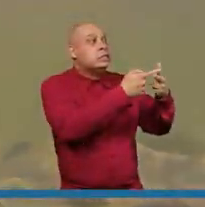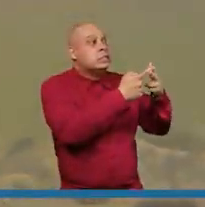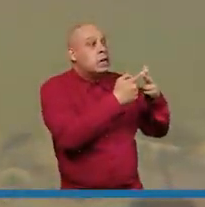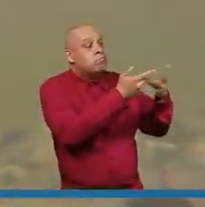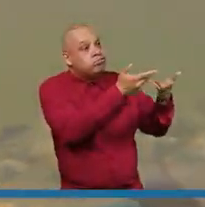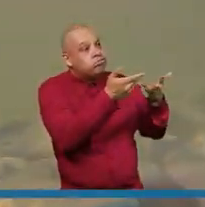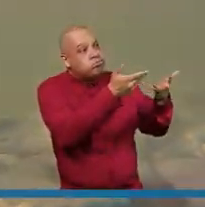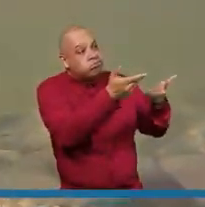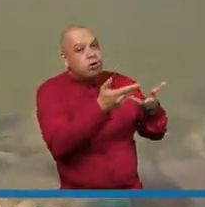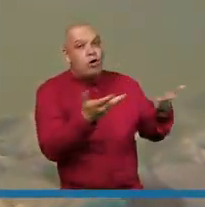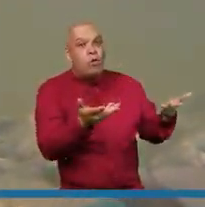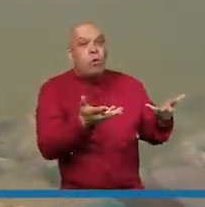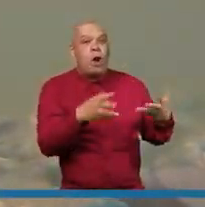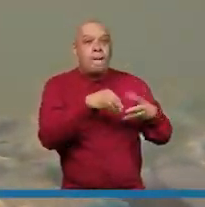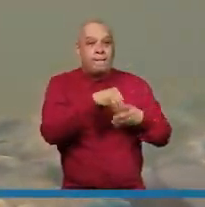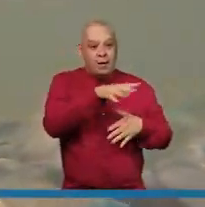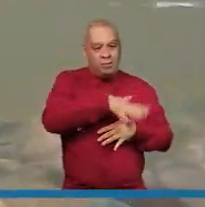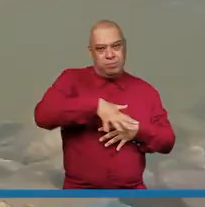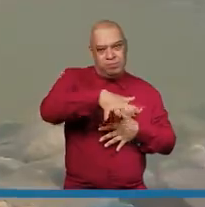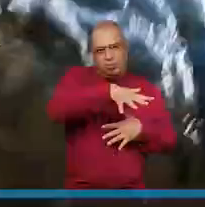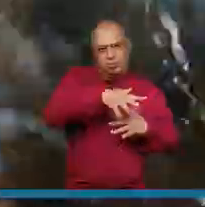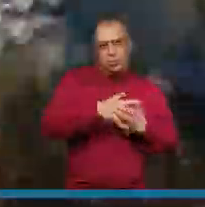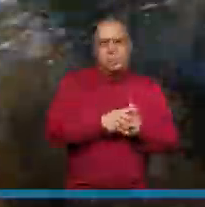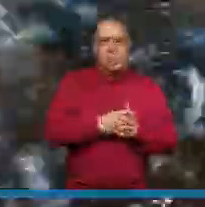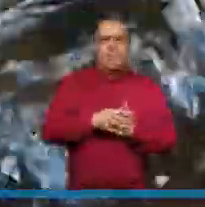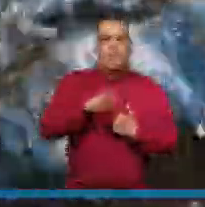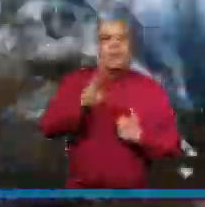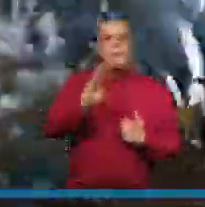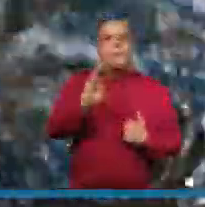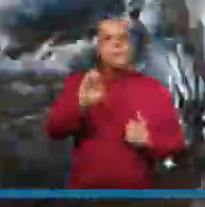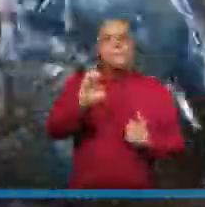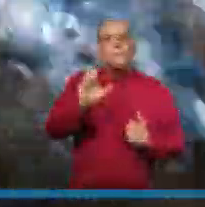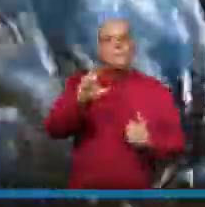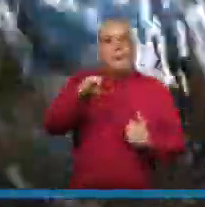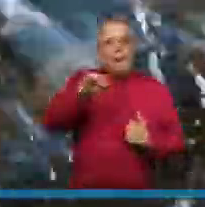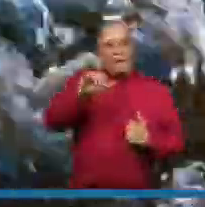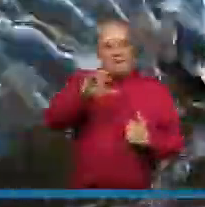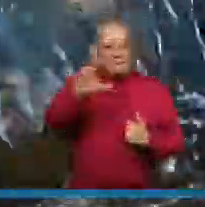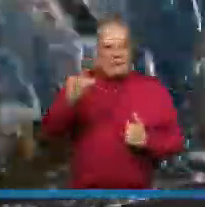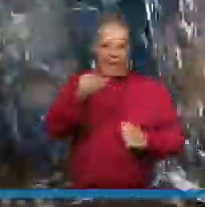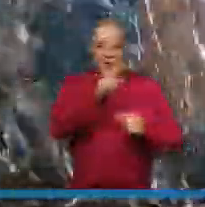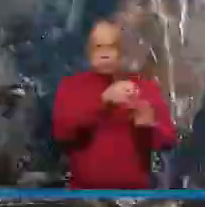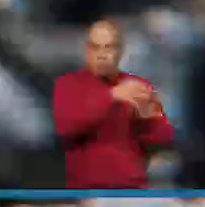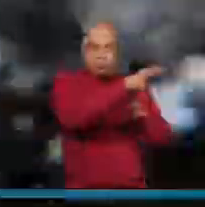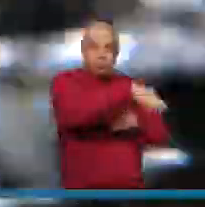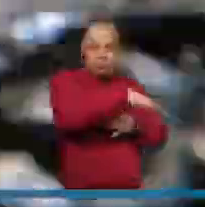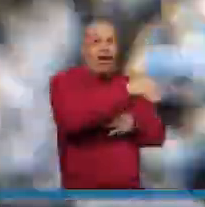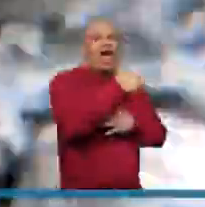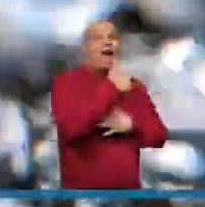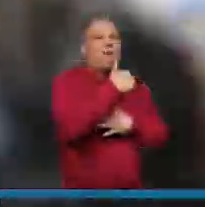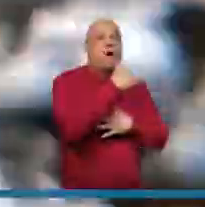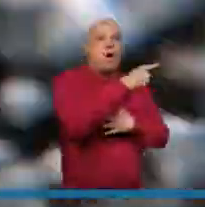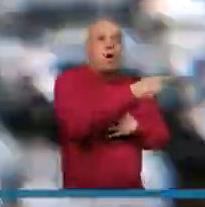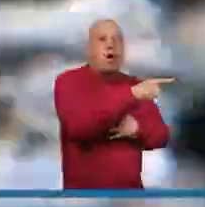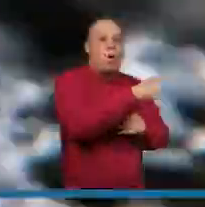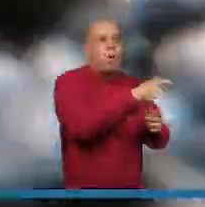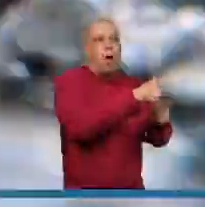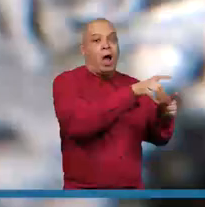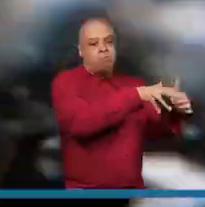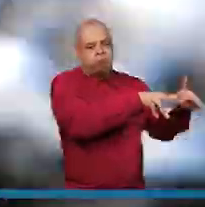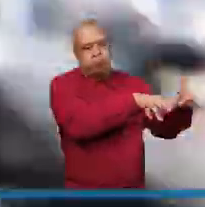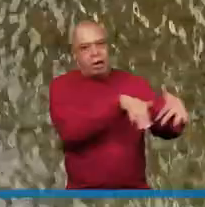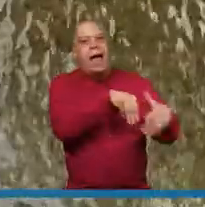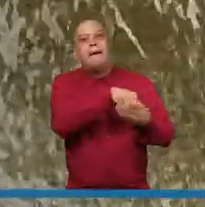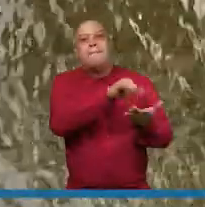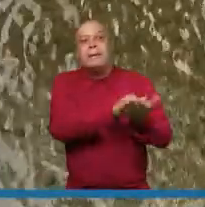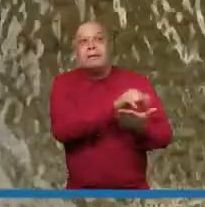dependencia profunda en territorios como en donde está el páramo de Belmira, de donde está el agua que se produce en